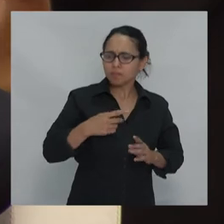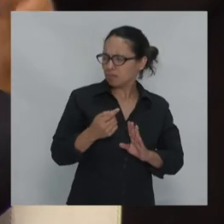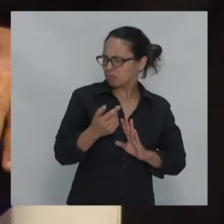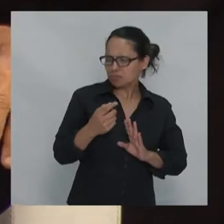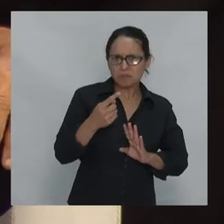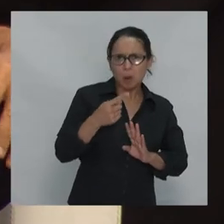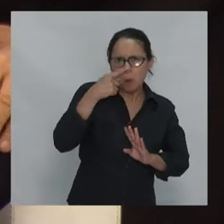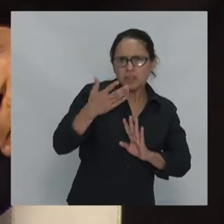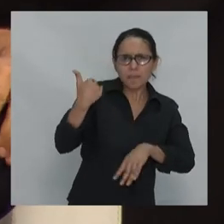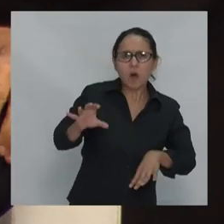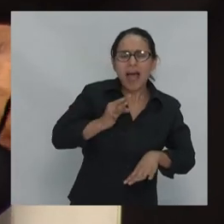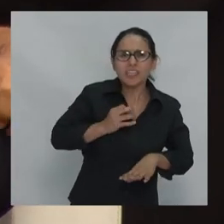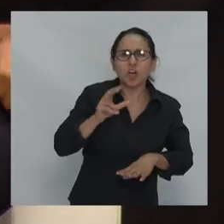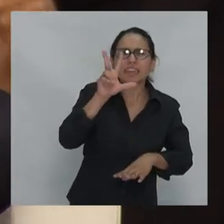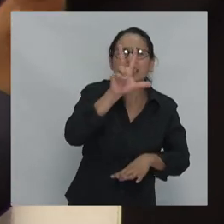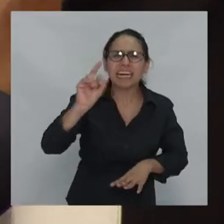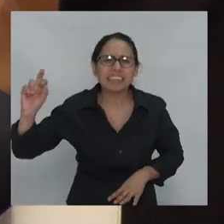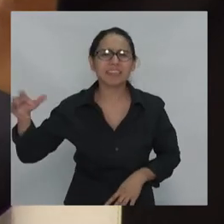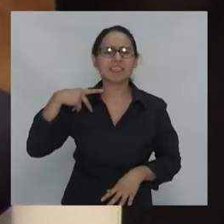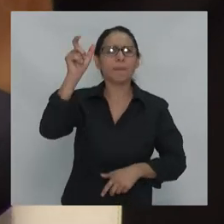de 300 personas.